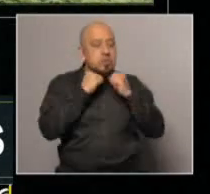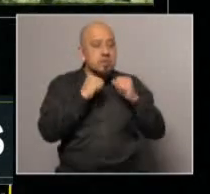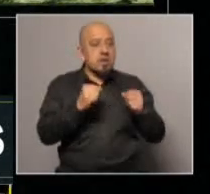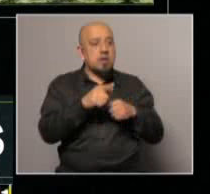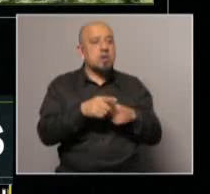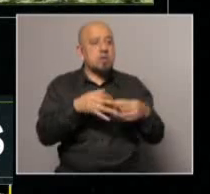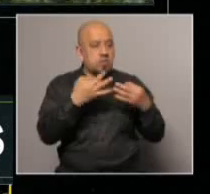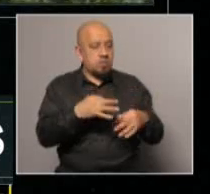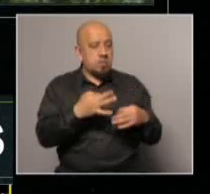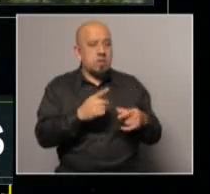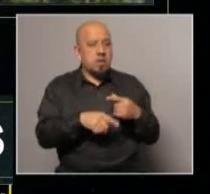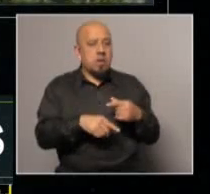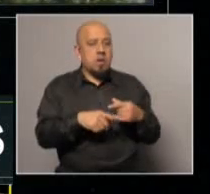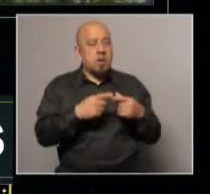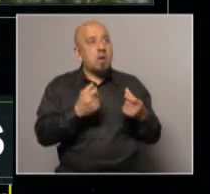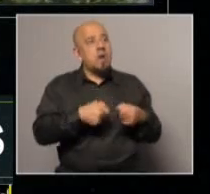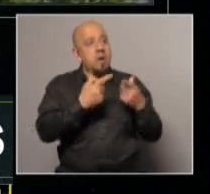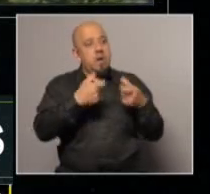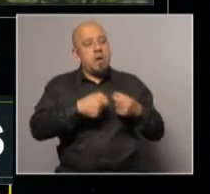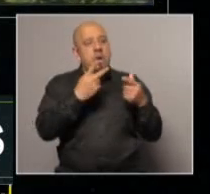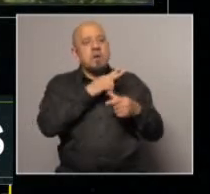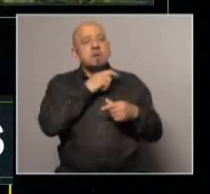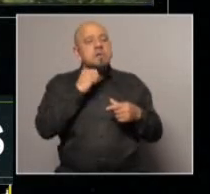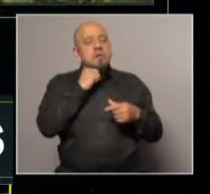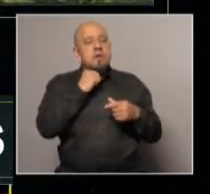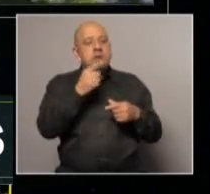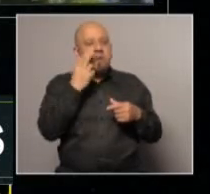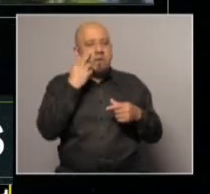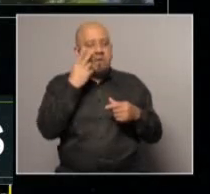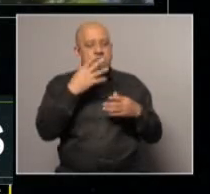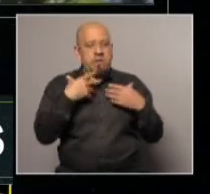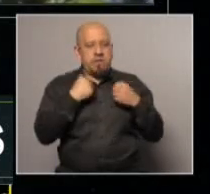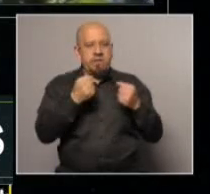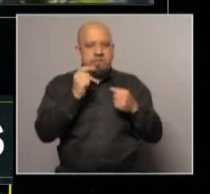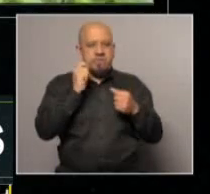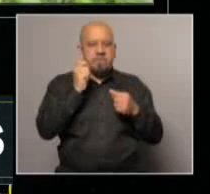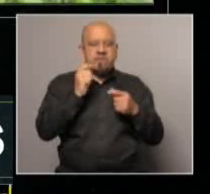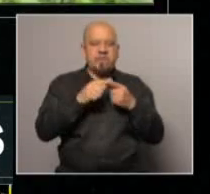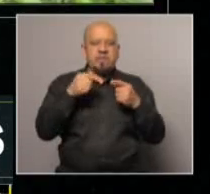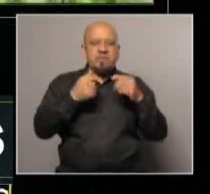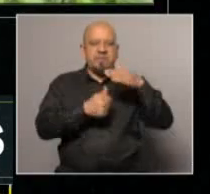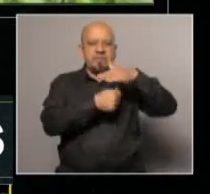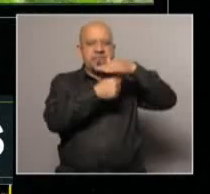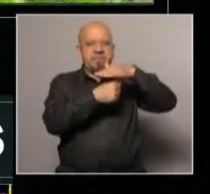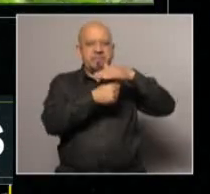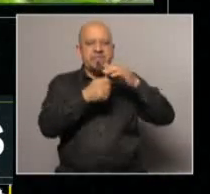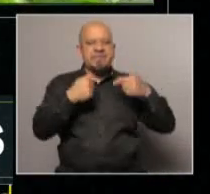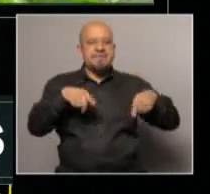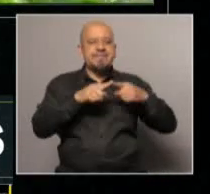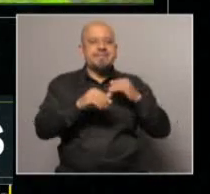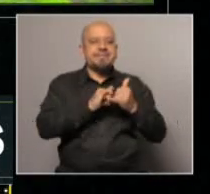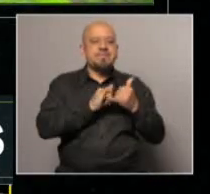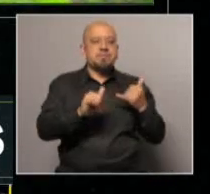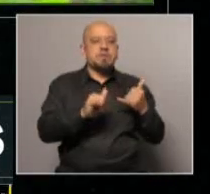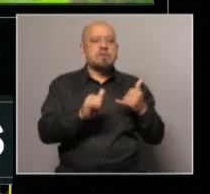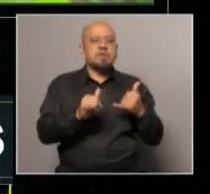partir de esa famosa exportación que iba a ser Israel, había habido un problema con el Ministerio de Salud Pública, que una autoridad, un mando medio, había mandado un mail a la autoridad